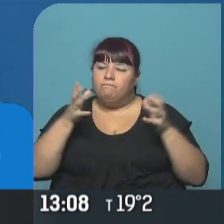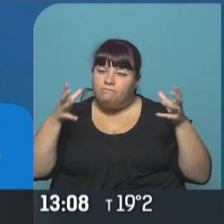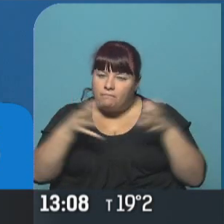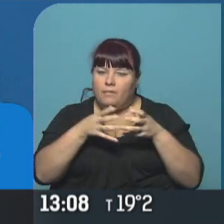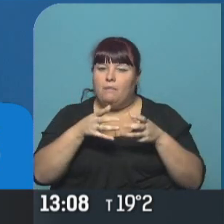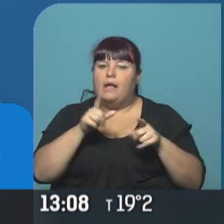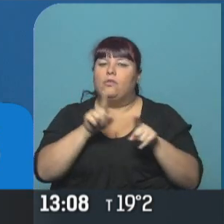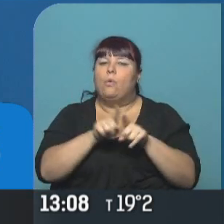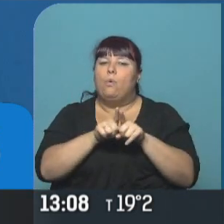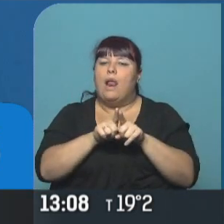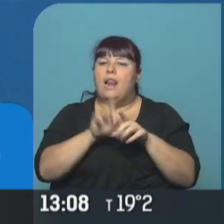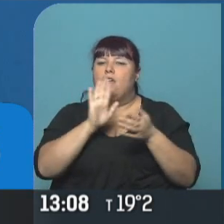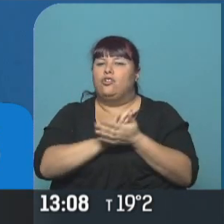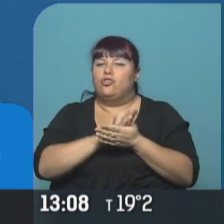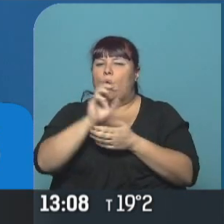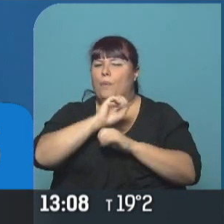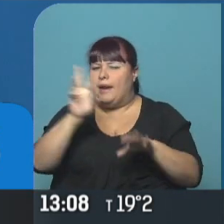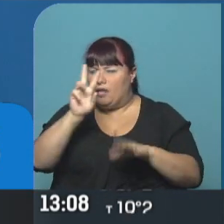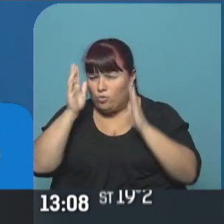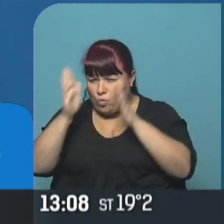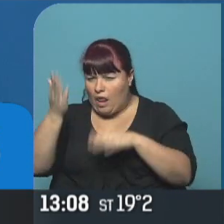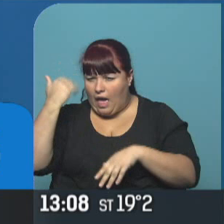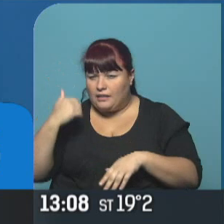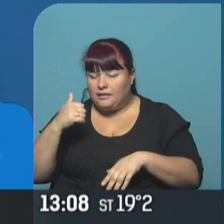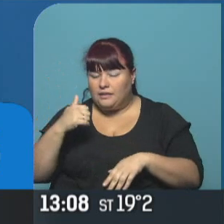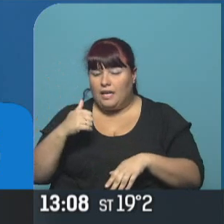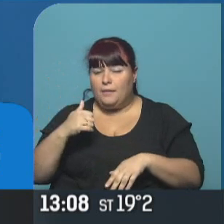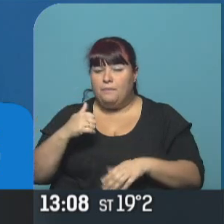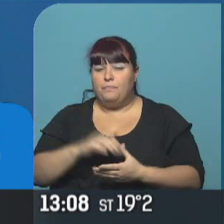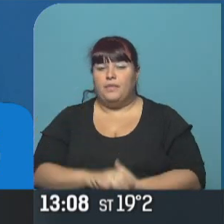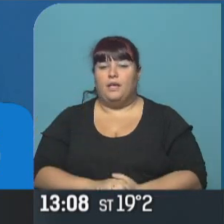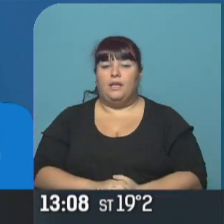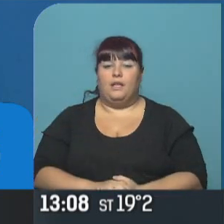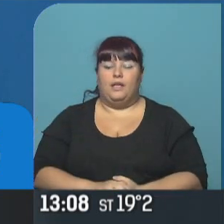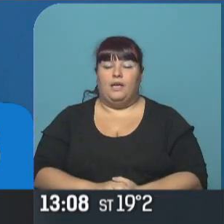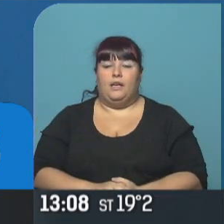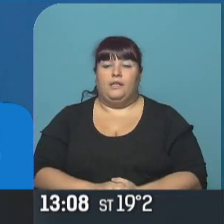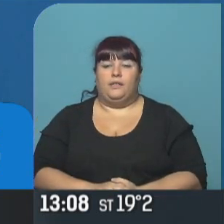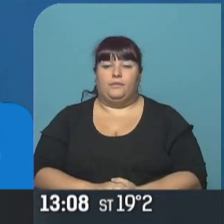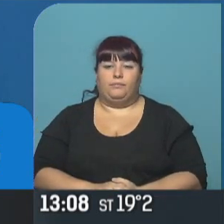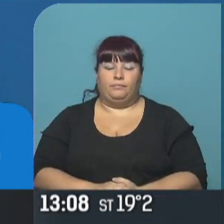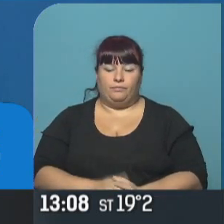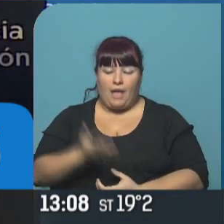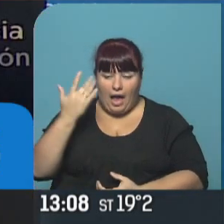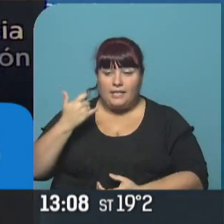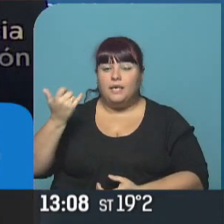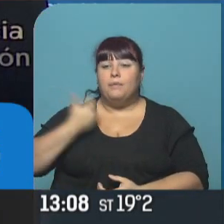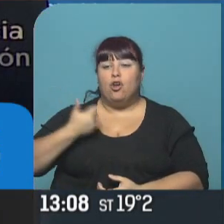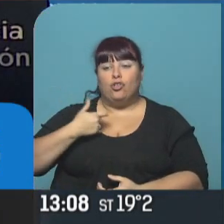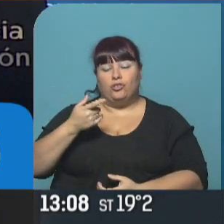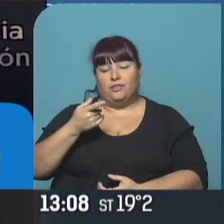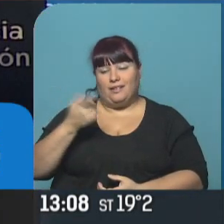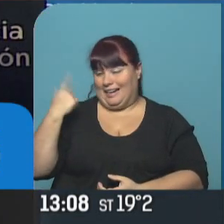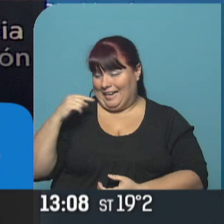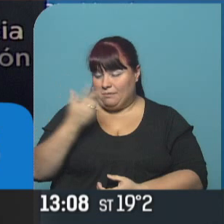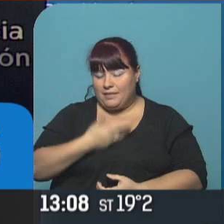concentrarse en lo que es la tragedia en Venezuela. Ayer President Macri told me there are some 60,000 me Venezuelan decía, refugees here in